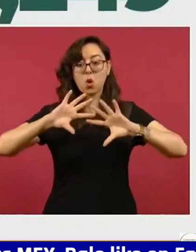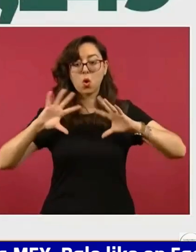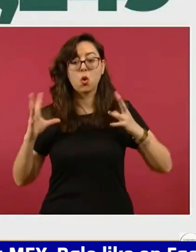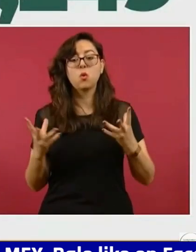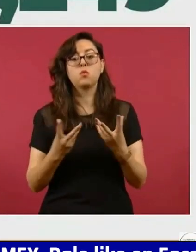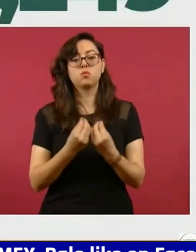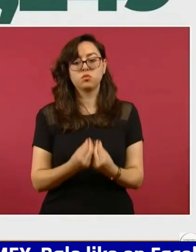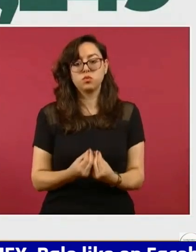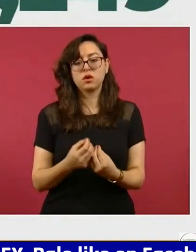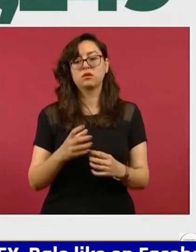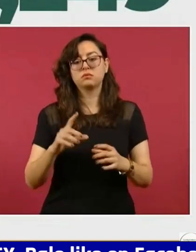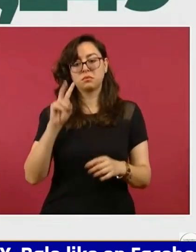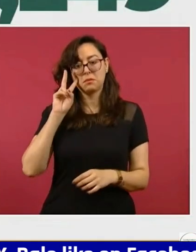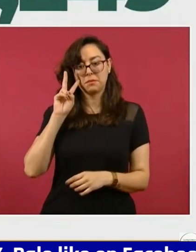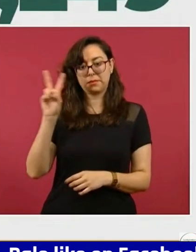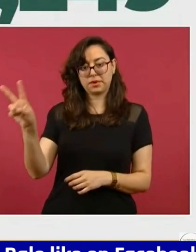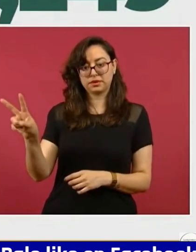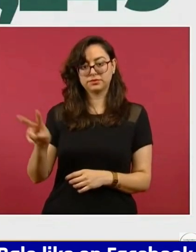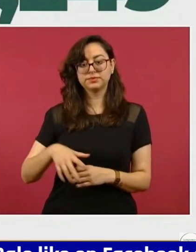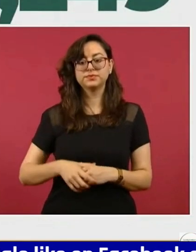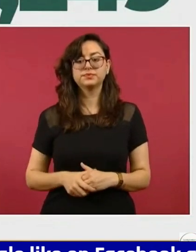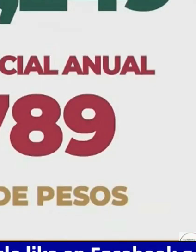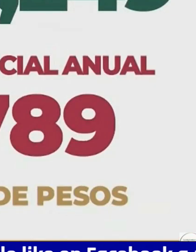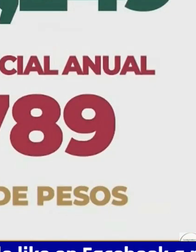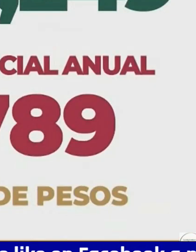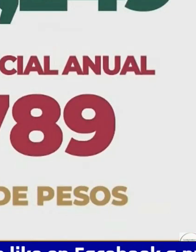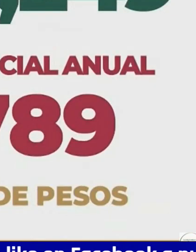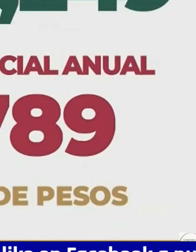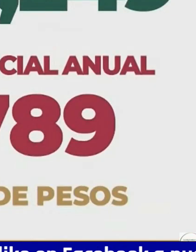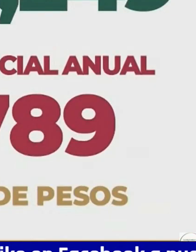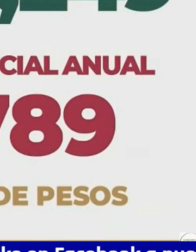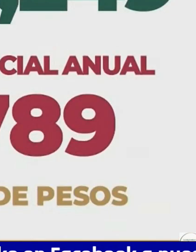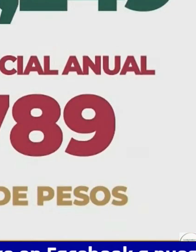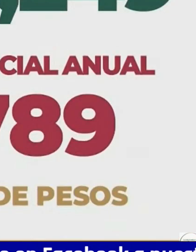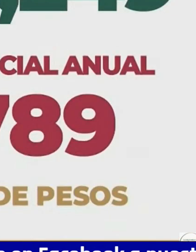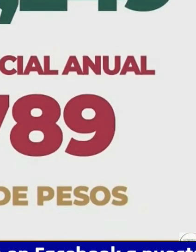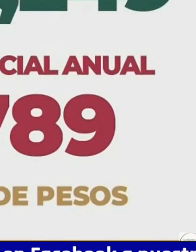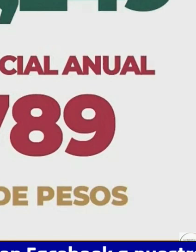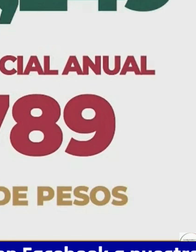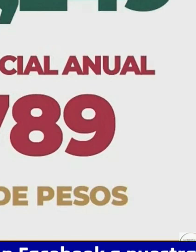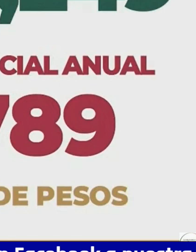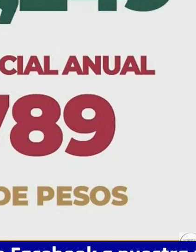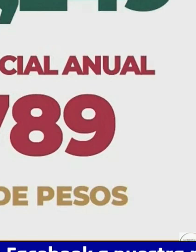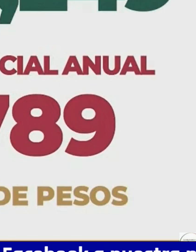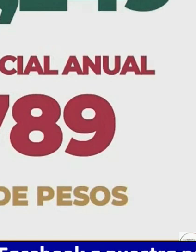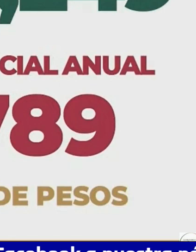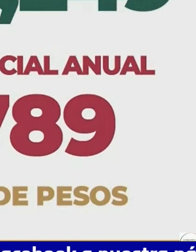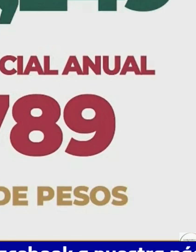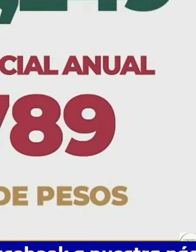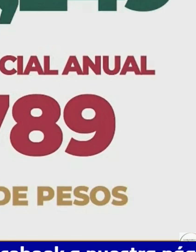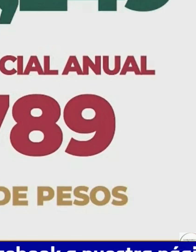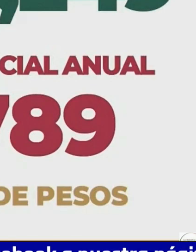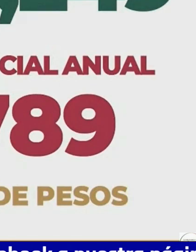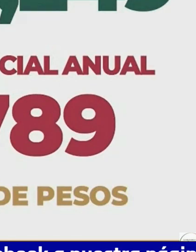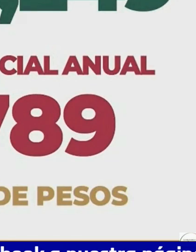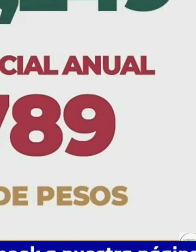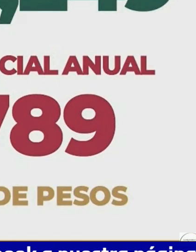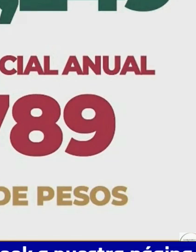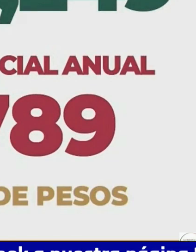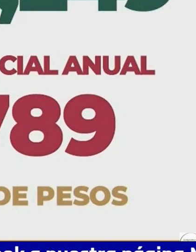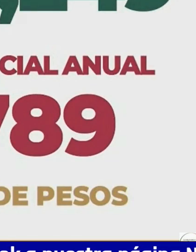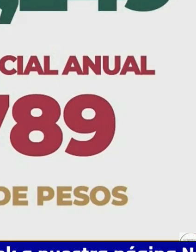tenemos a 3 millones 931 mil derechohabientes y beneficiarios de todos estos